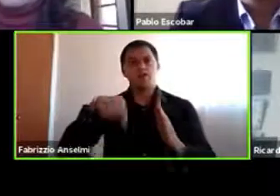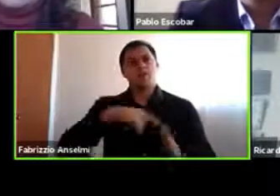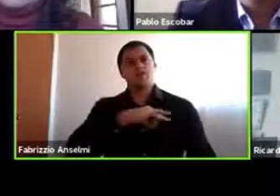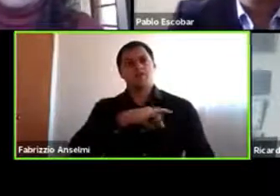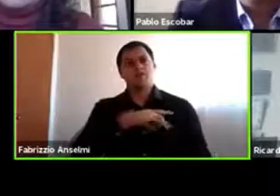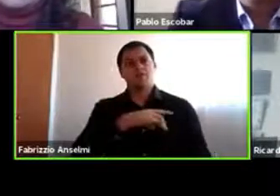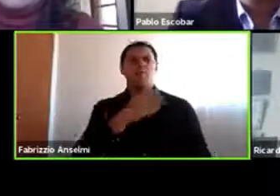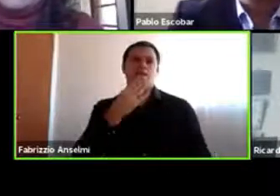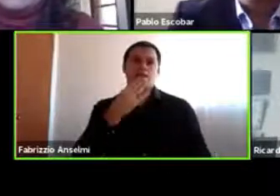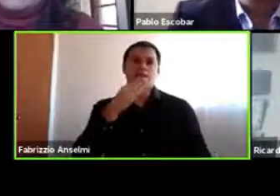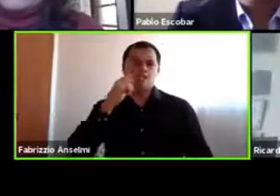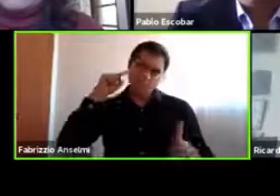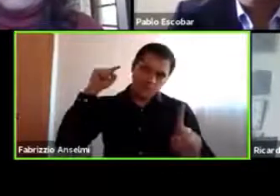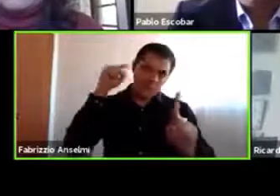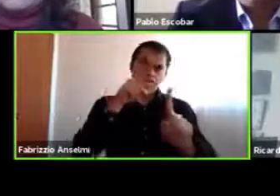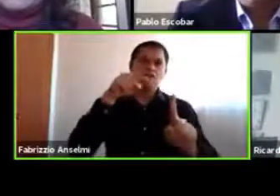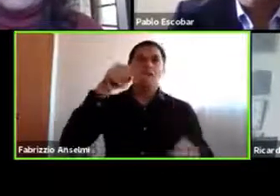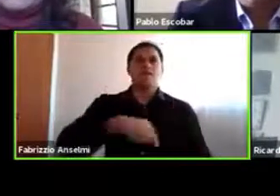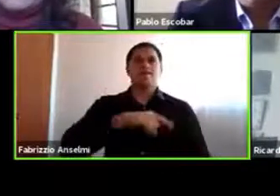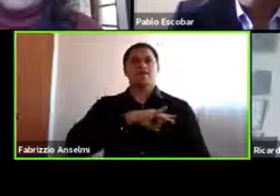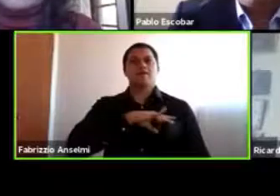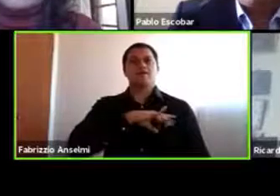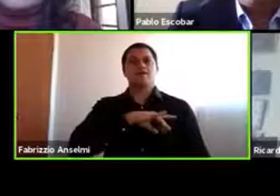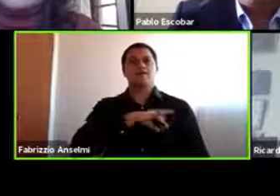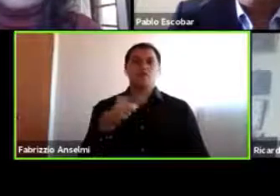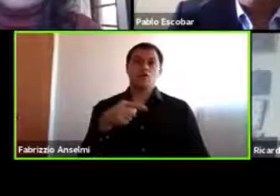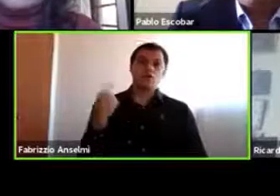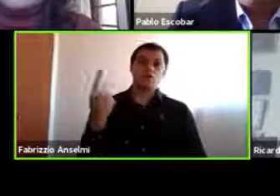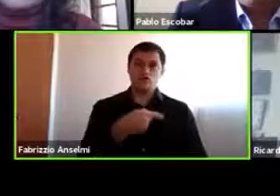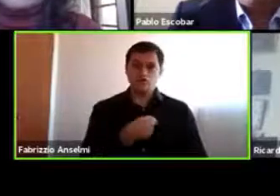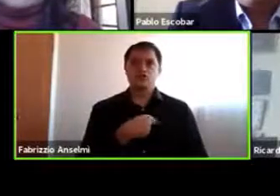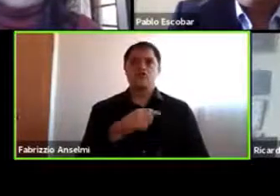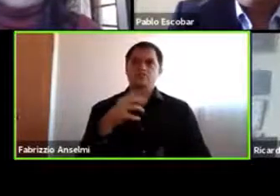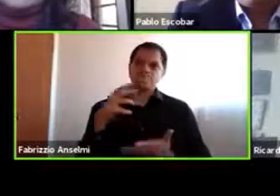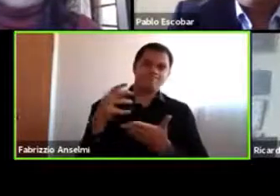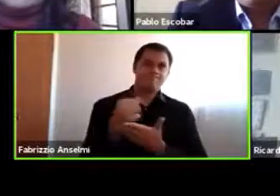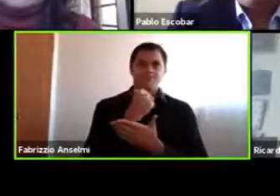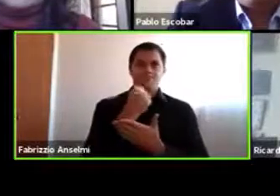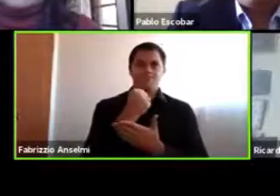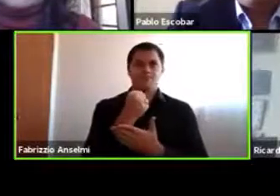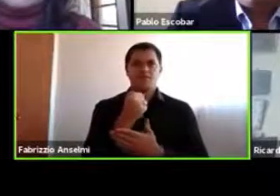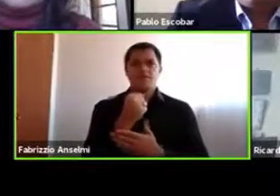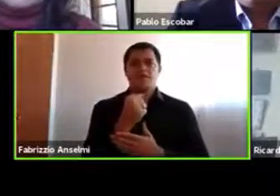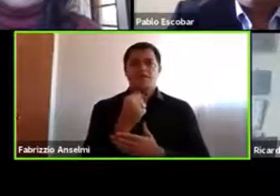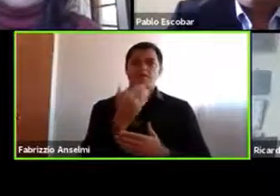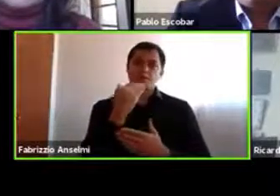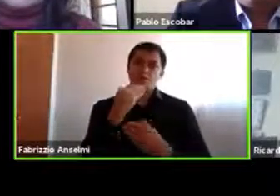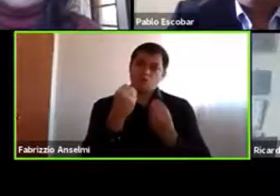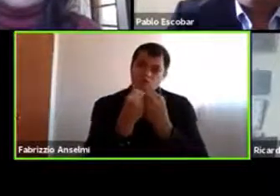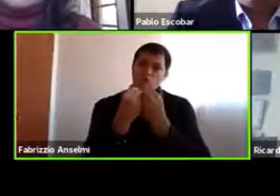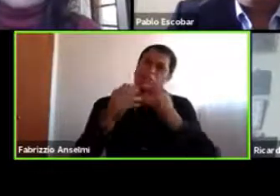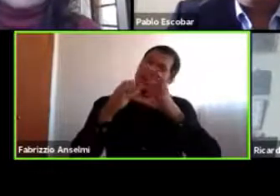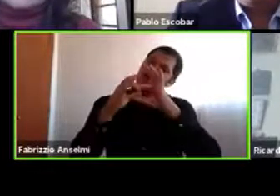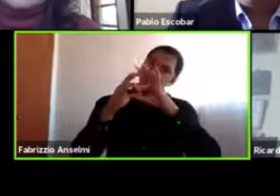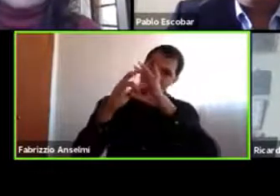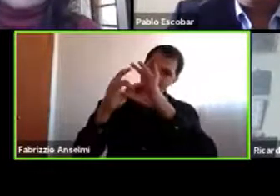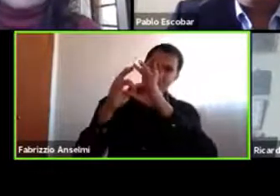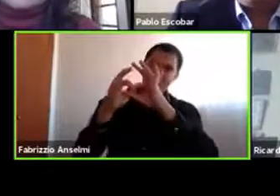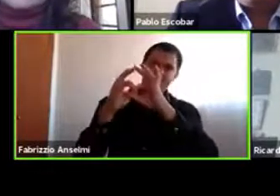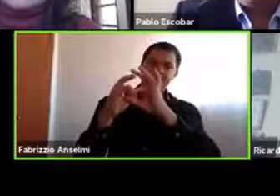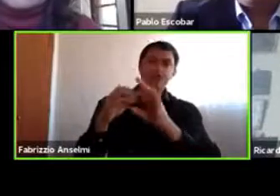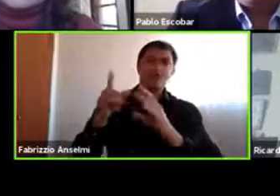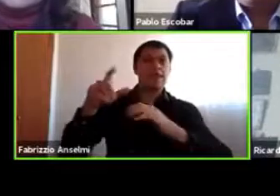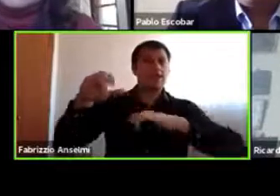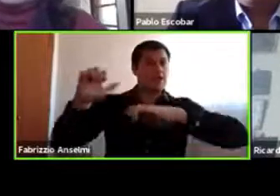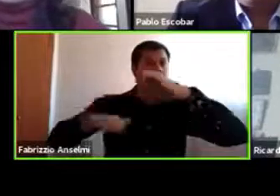para Chile, hemos conseguido, y estamos muy agradecidos por ello, con la empresa